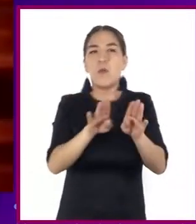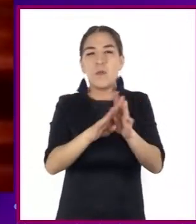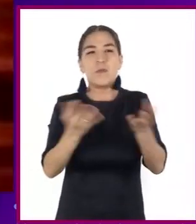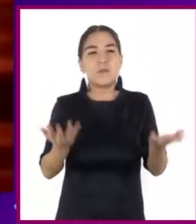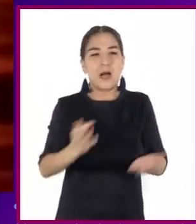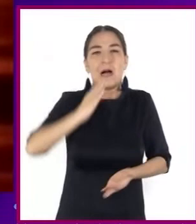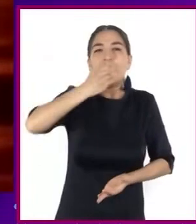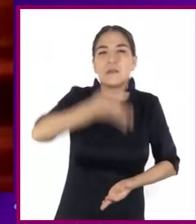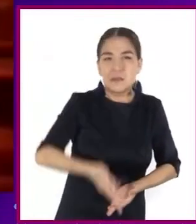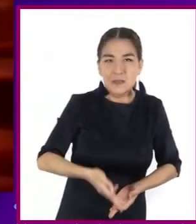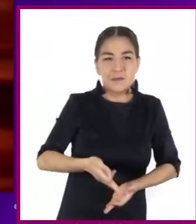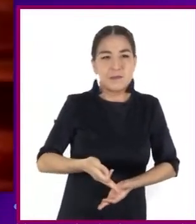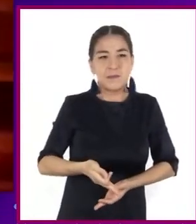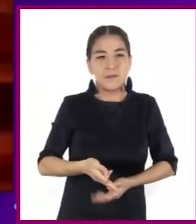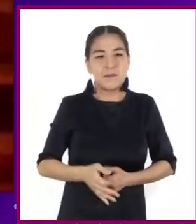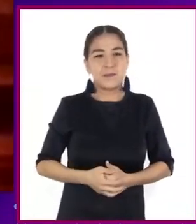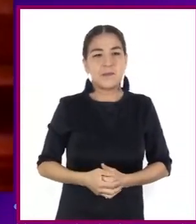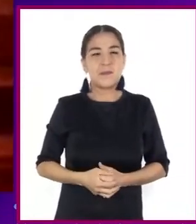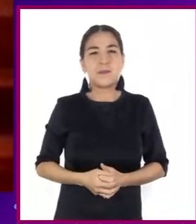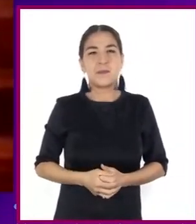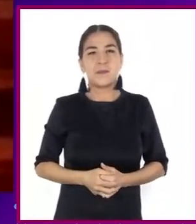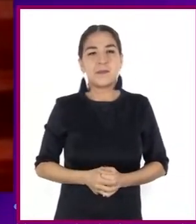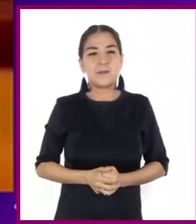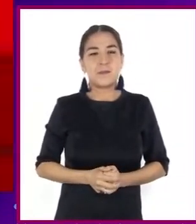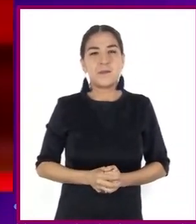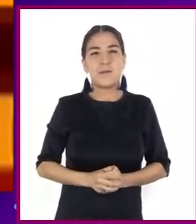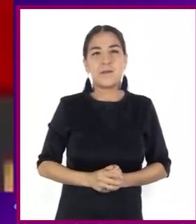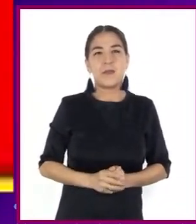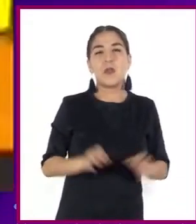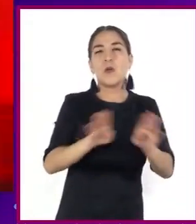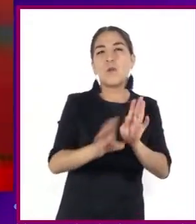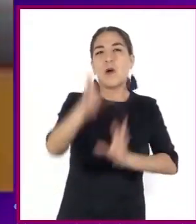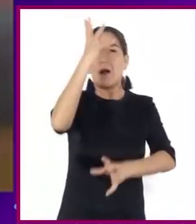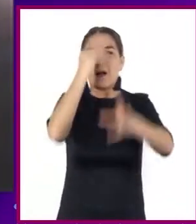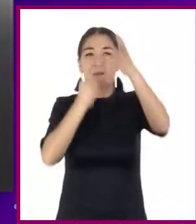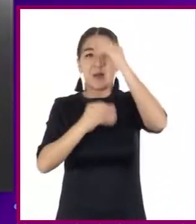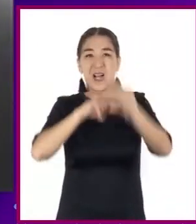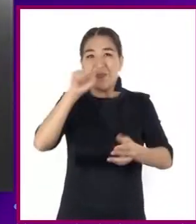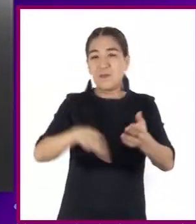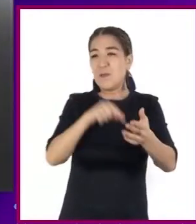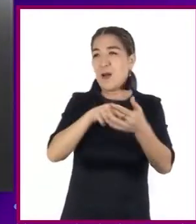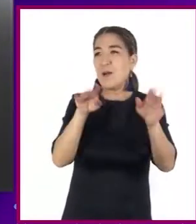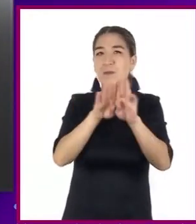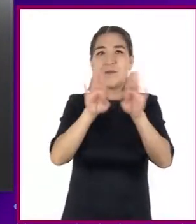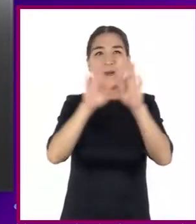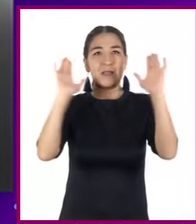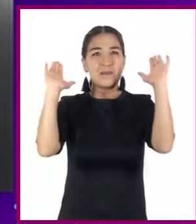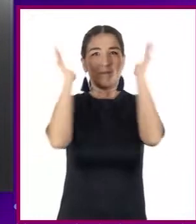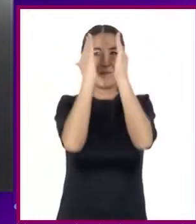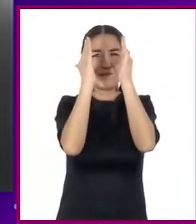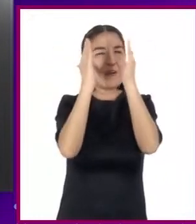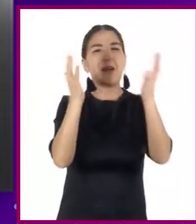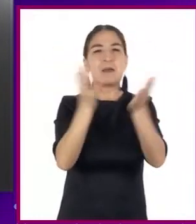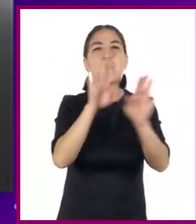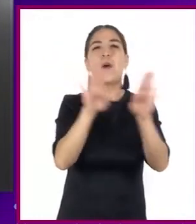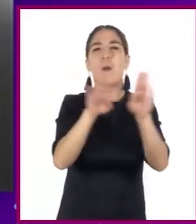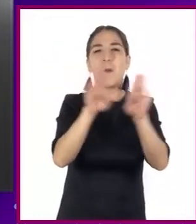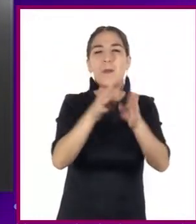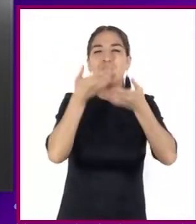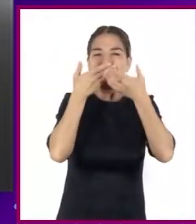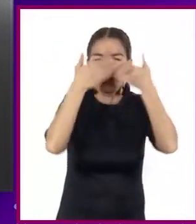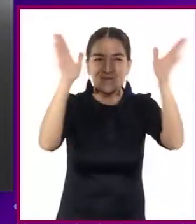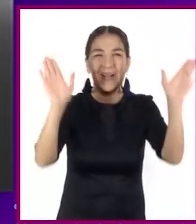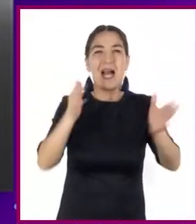aprender a que nuestro medio no sea tan reducido, ¿sí? Entonces aprendemos a compartir,